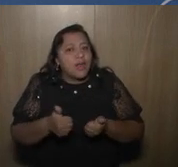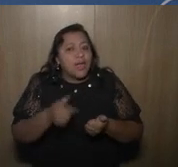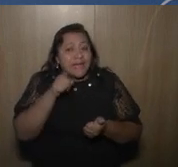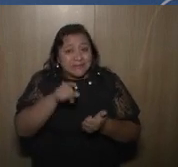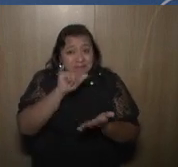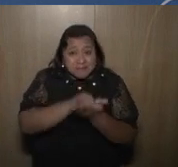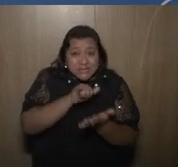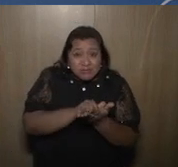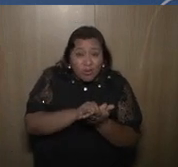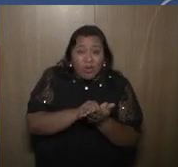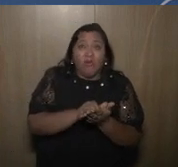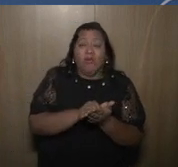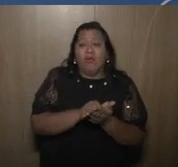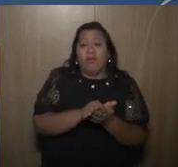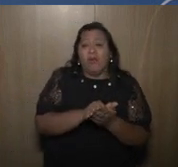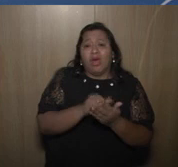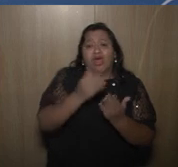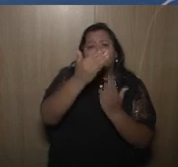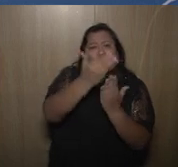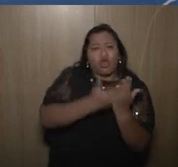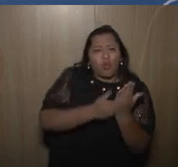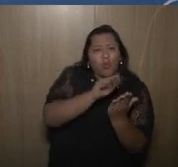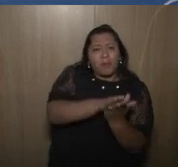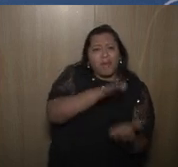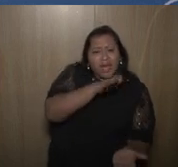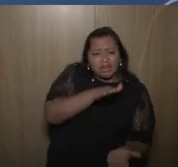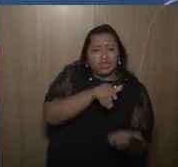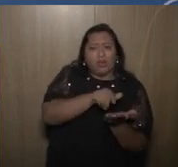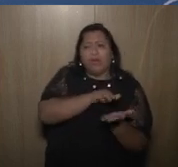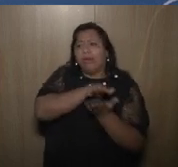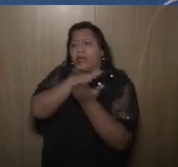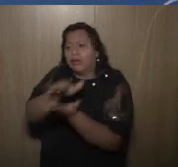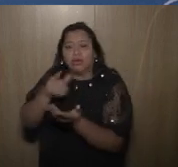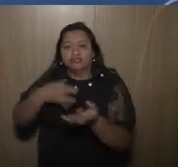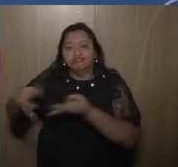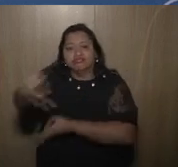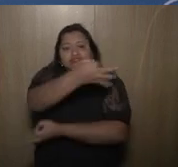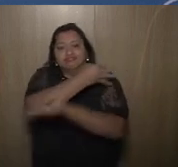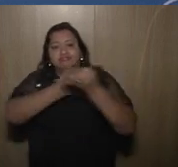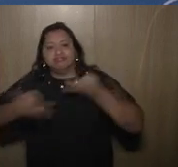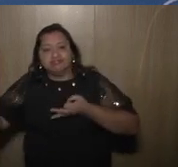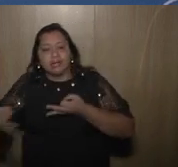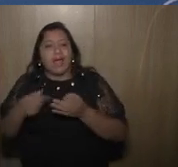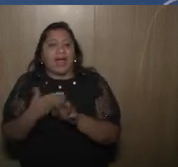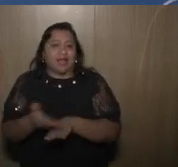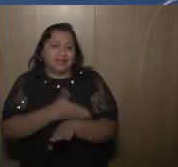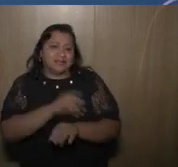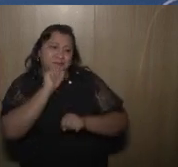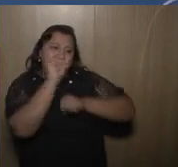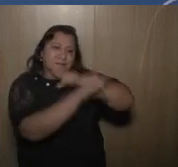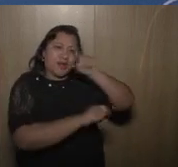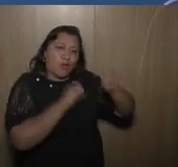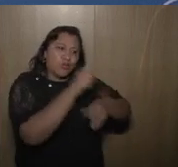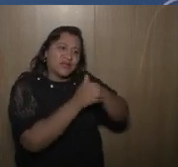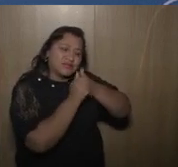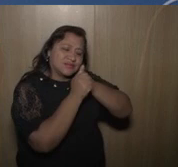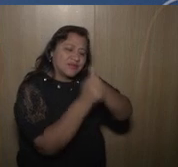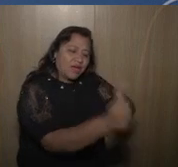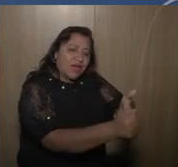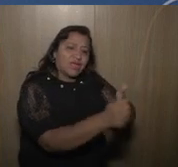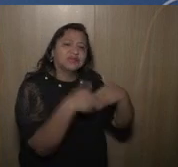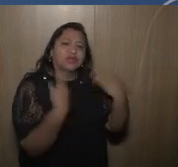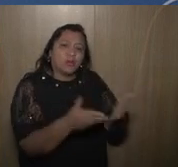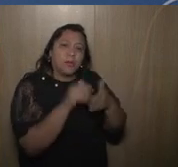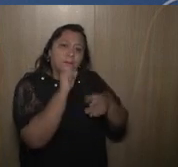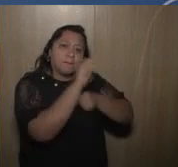este trámite del documento maestro. Esto es sustituido por una serie de preguntas orientadas que guían